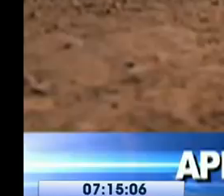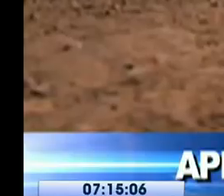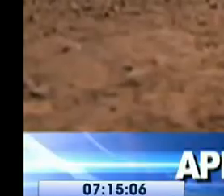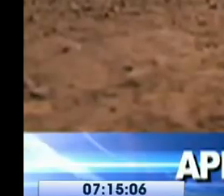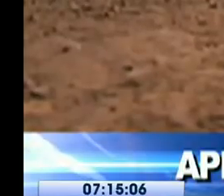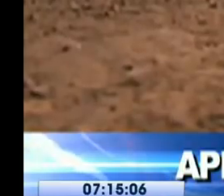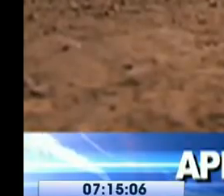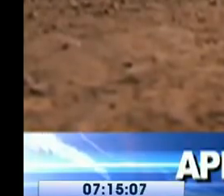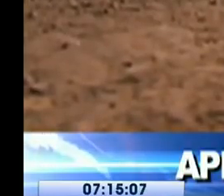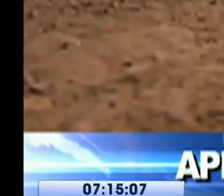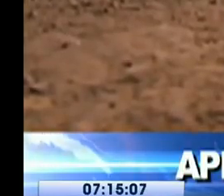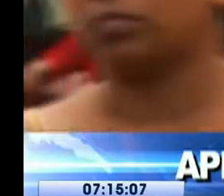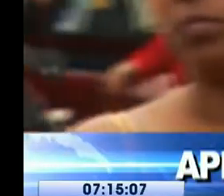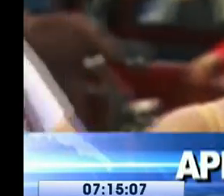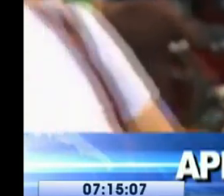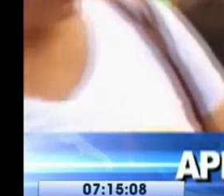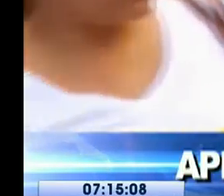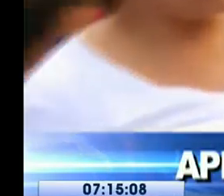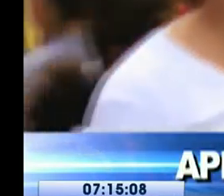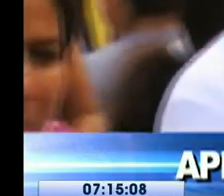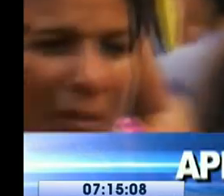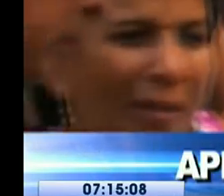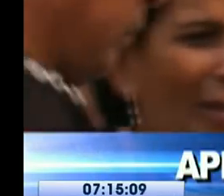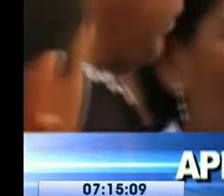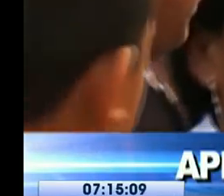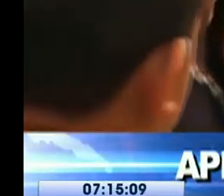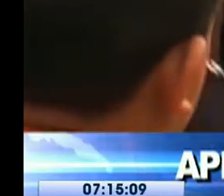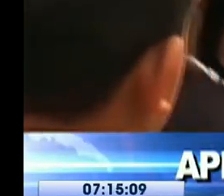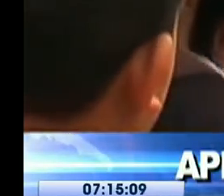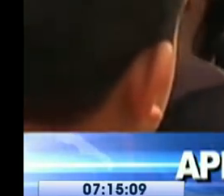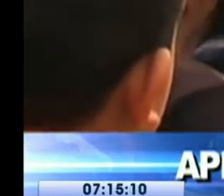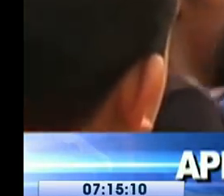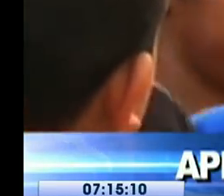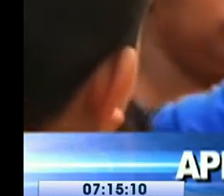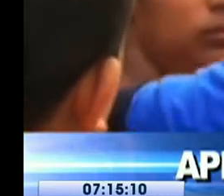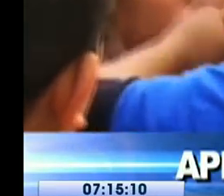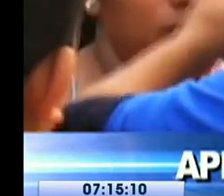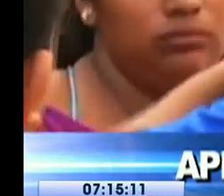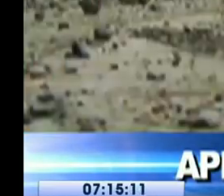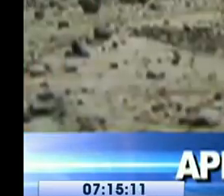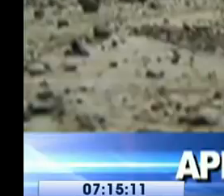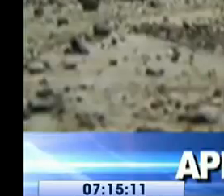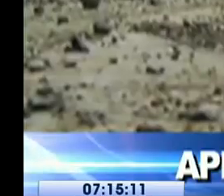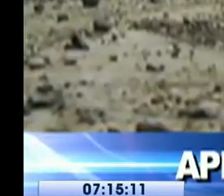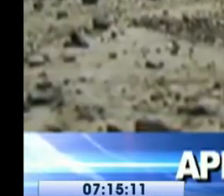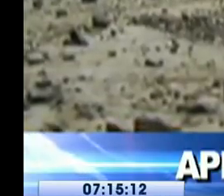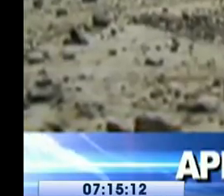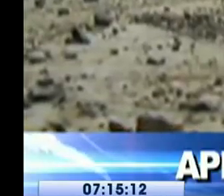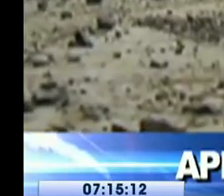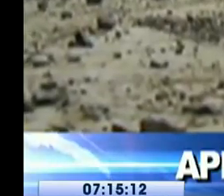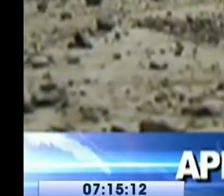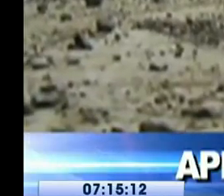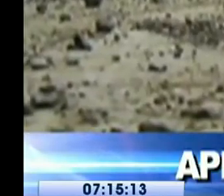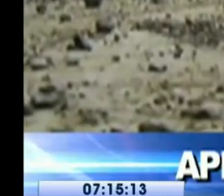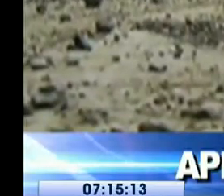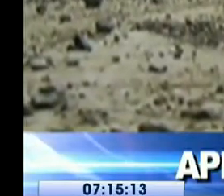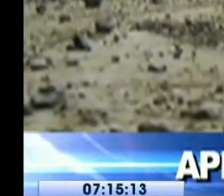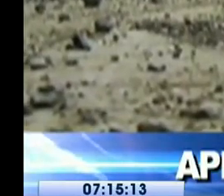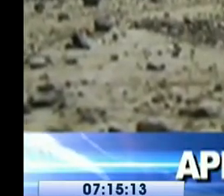ocurrió en la entrada de la 8 al noroeste de Guayaquil.